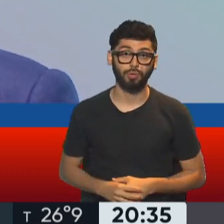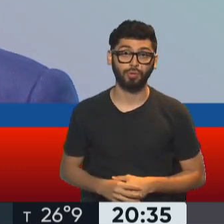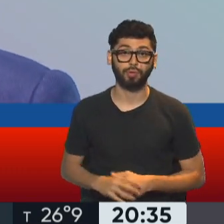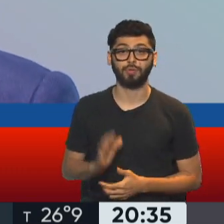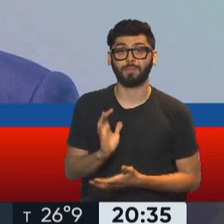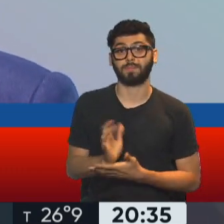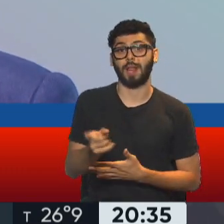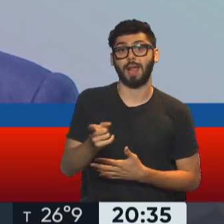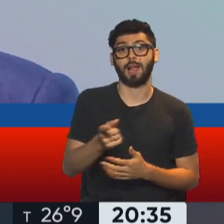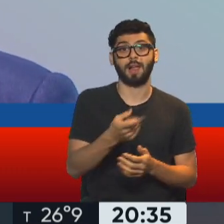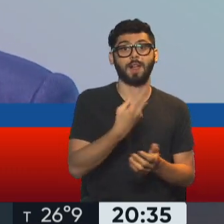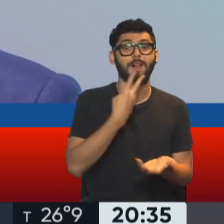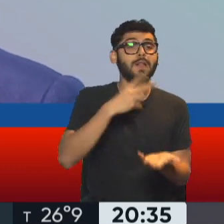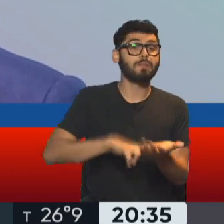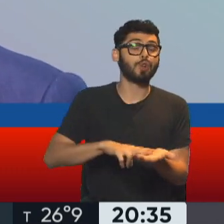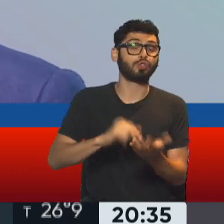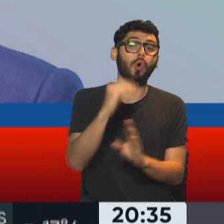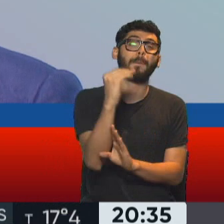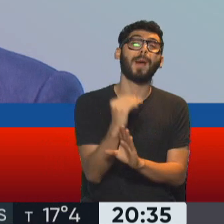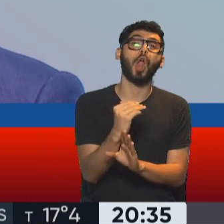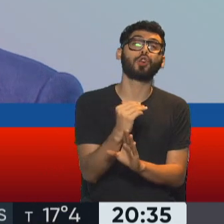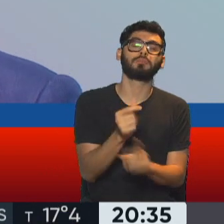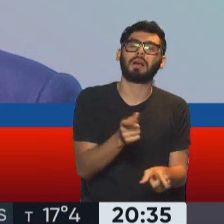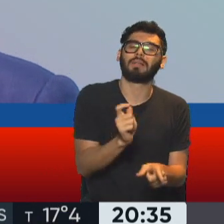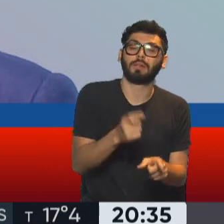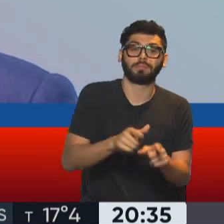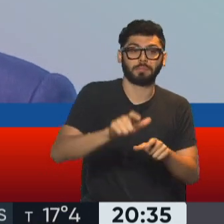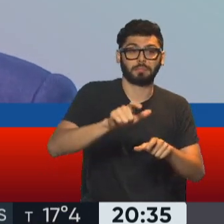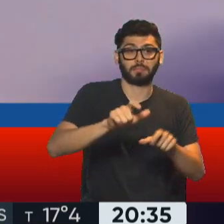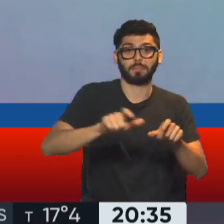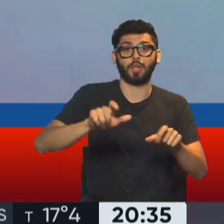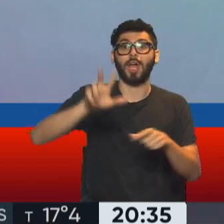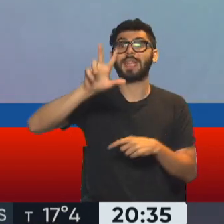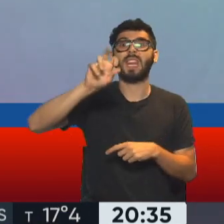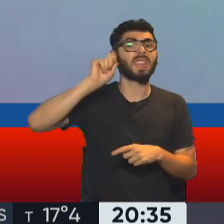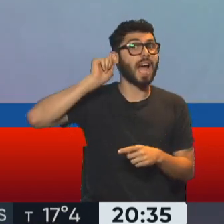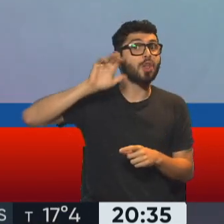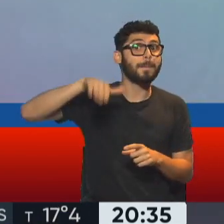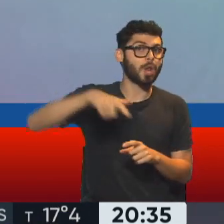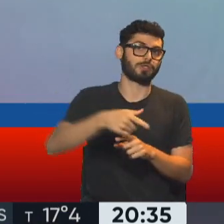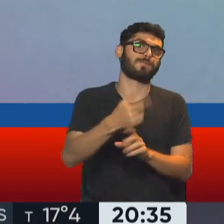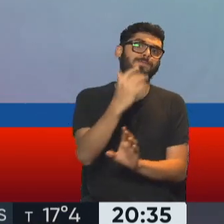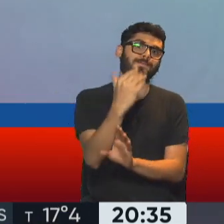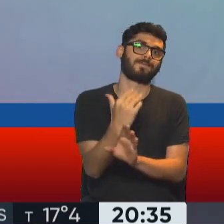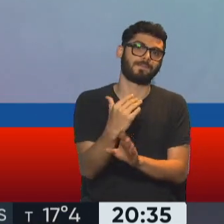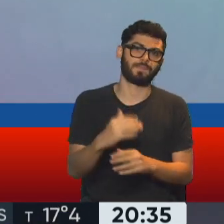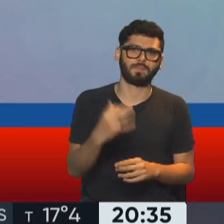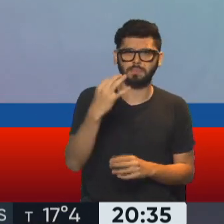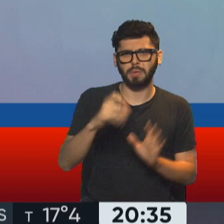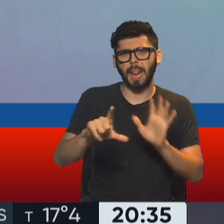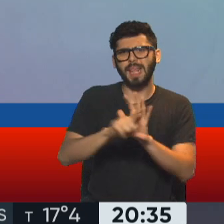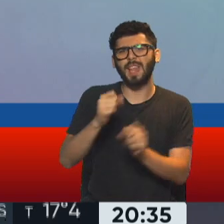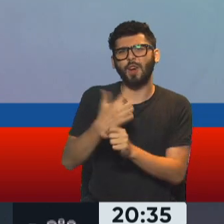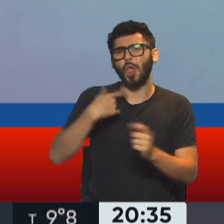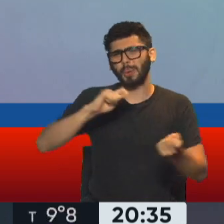quitándole carga impositiva, sobre todo a aquellos que tienen menos de 30 años. Y un proyecto que reestructure todas las leyes laborales